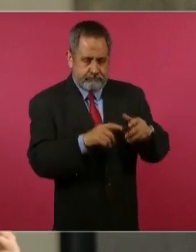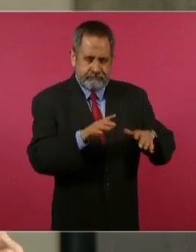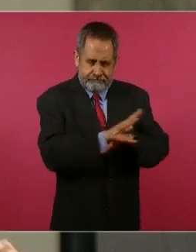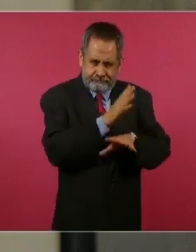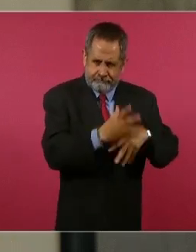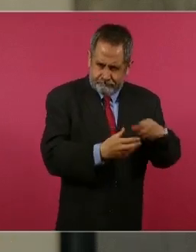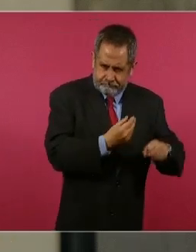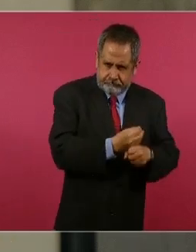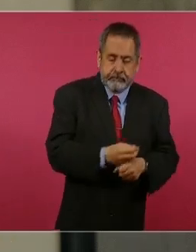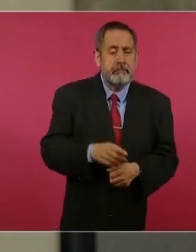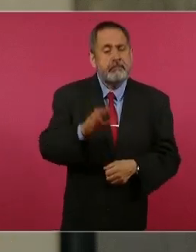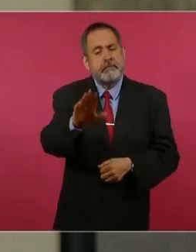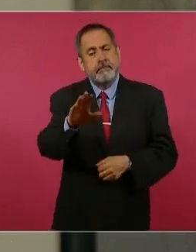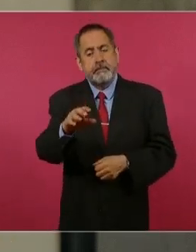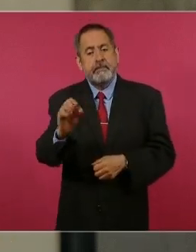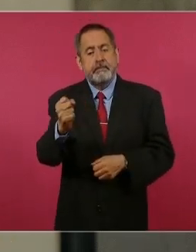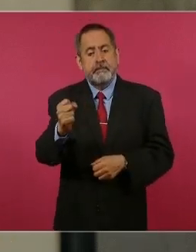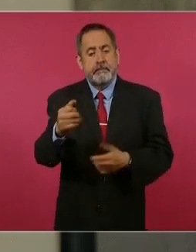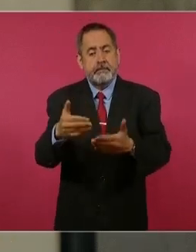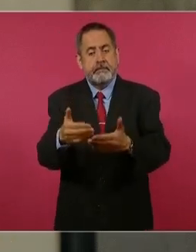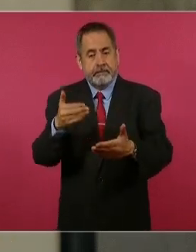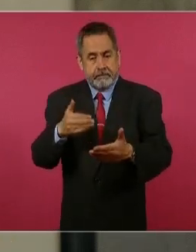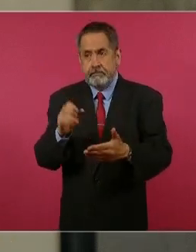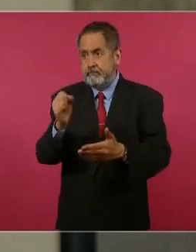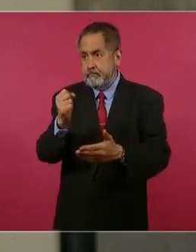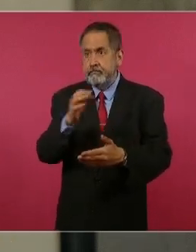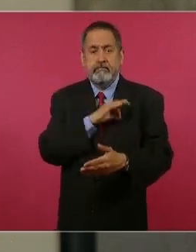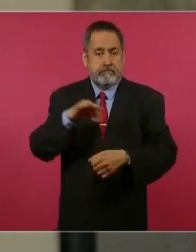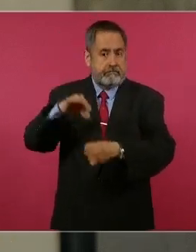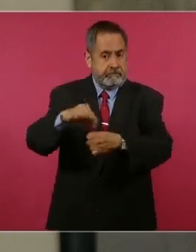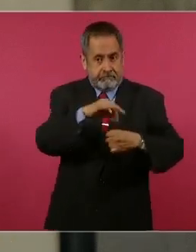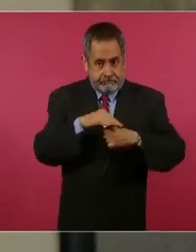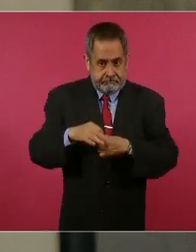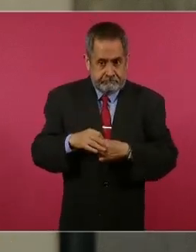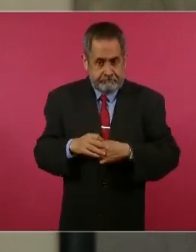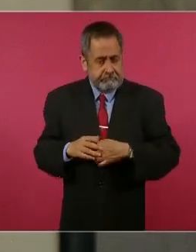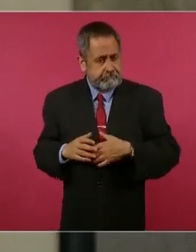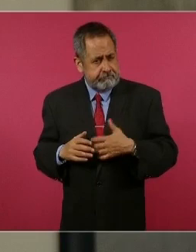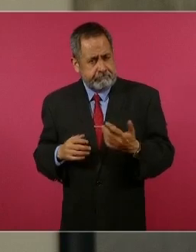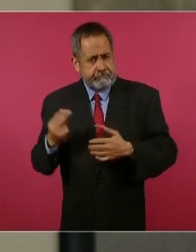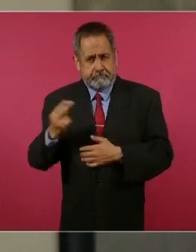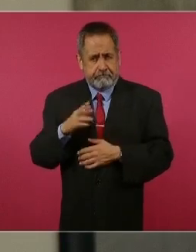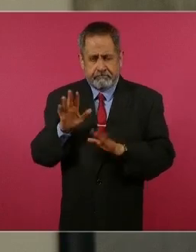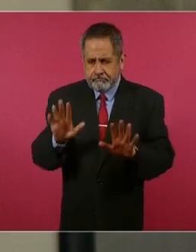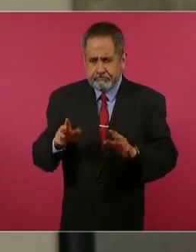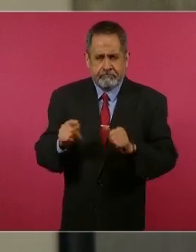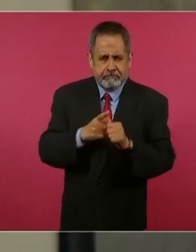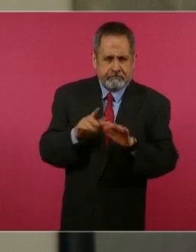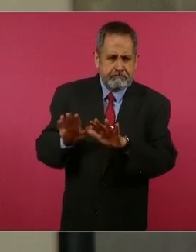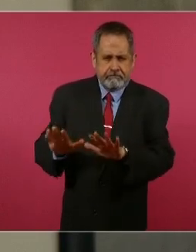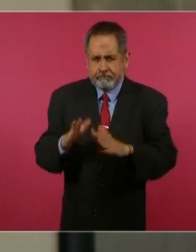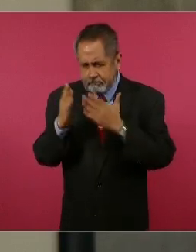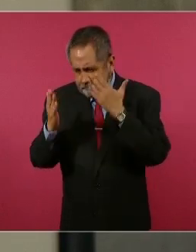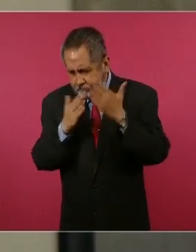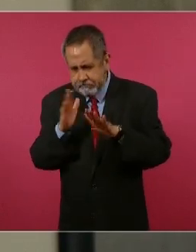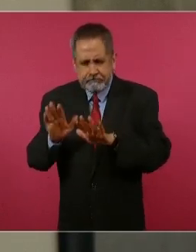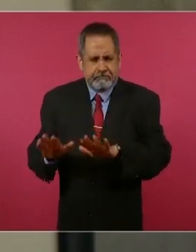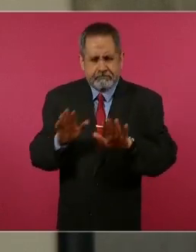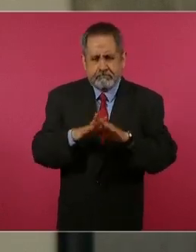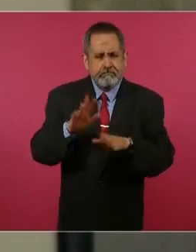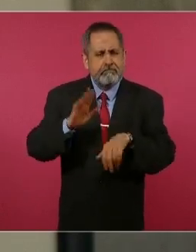sería para de aquí a septiembre que estaría lista para votarse, si habría necesidad de tener más tiempo para que se analice y se lleve